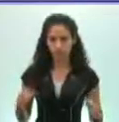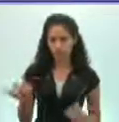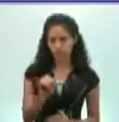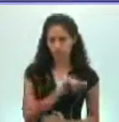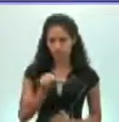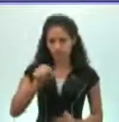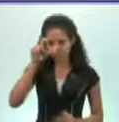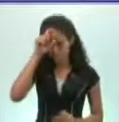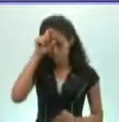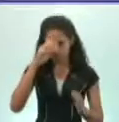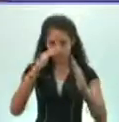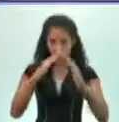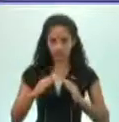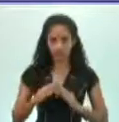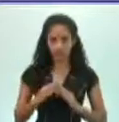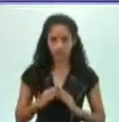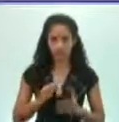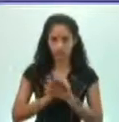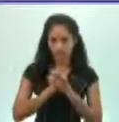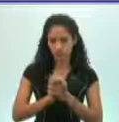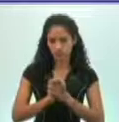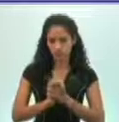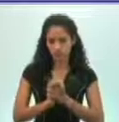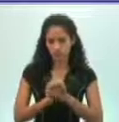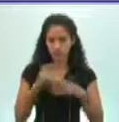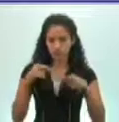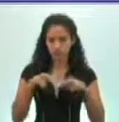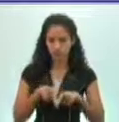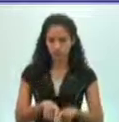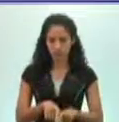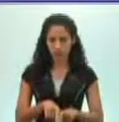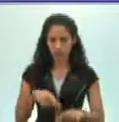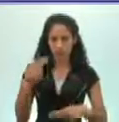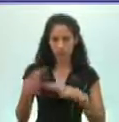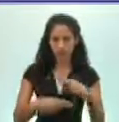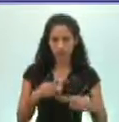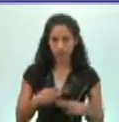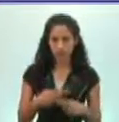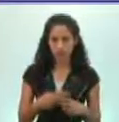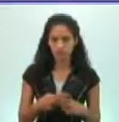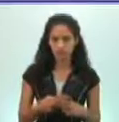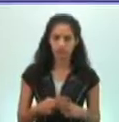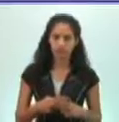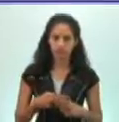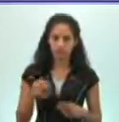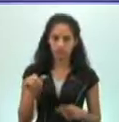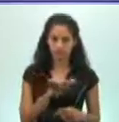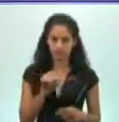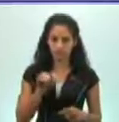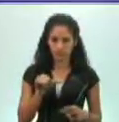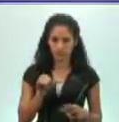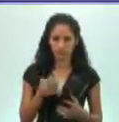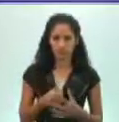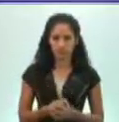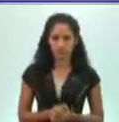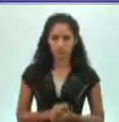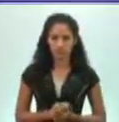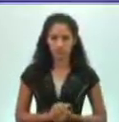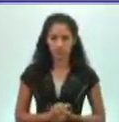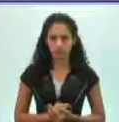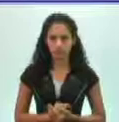II, un amigo de la infancia, hizo un censo de las tierras con el objeto de verificar un nuevo reparto.